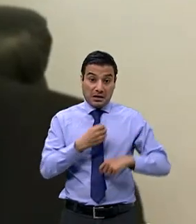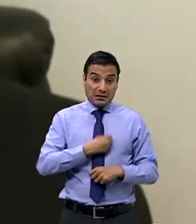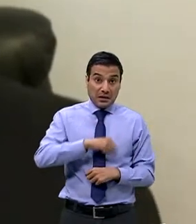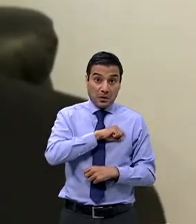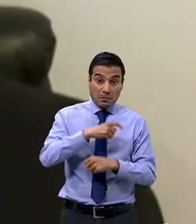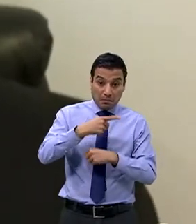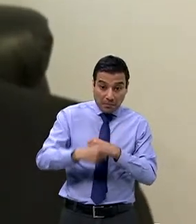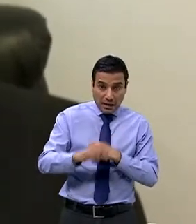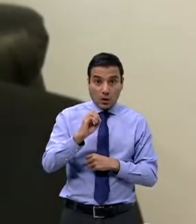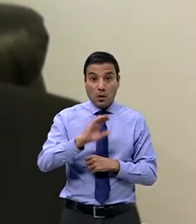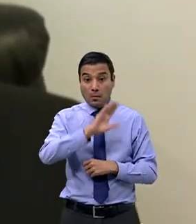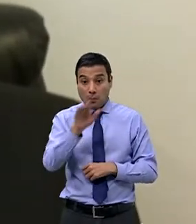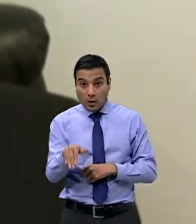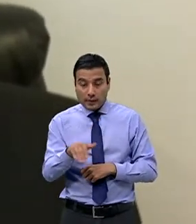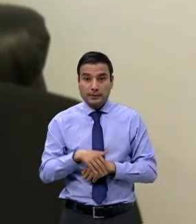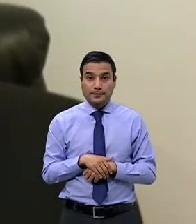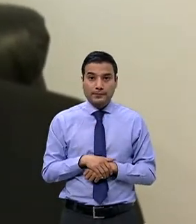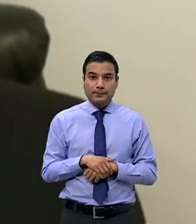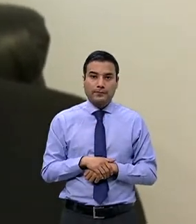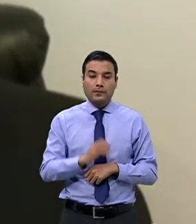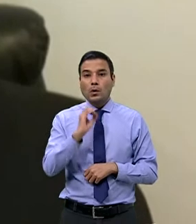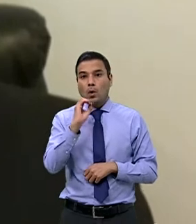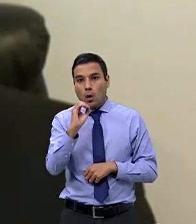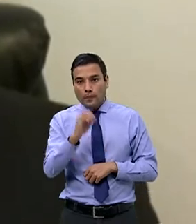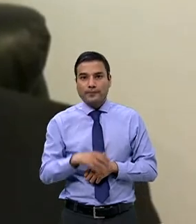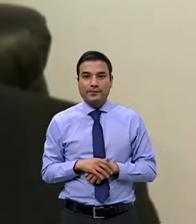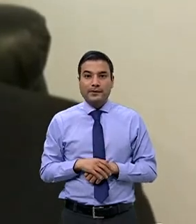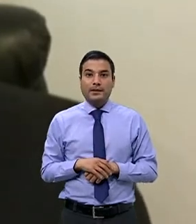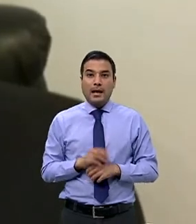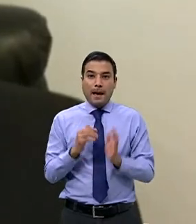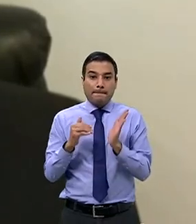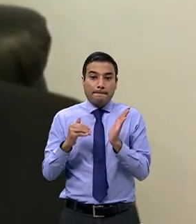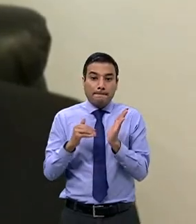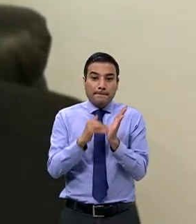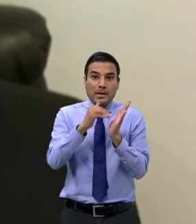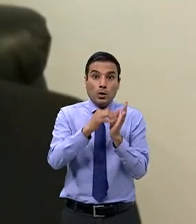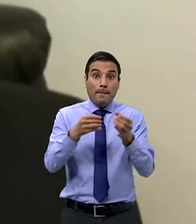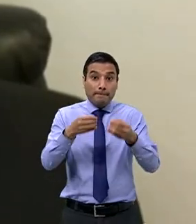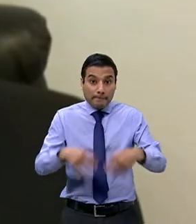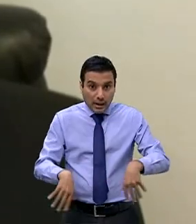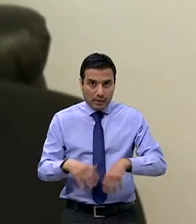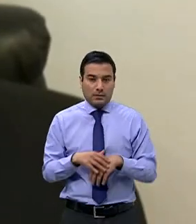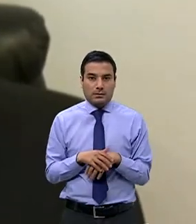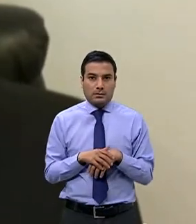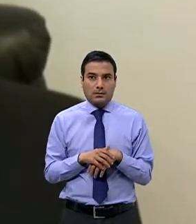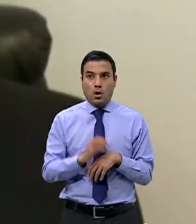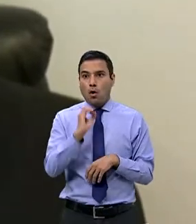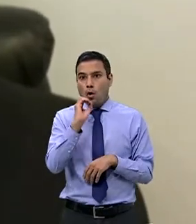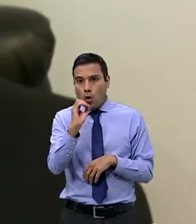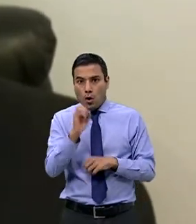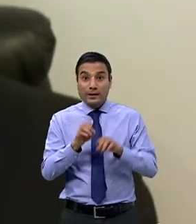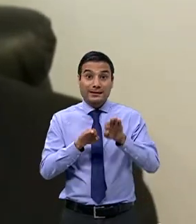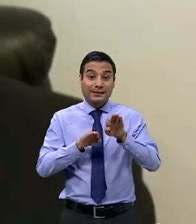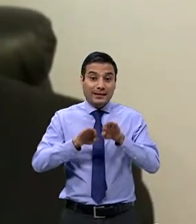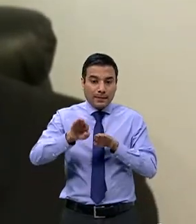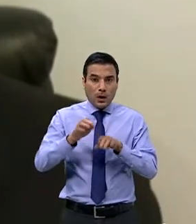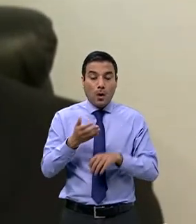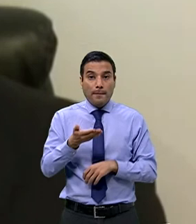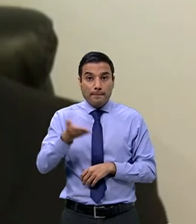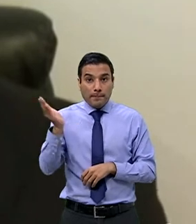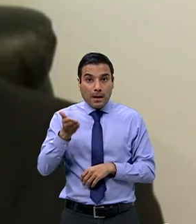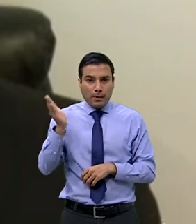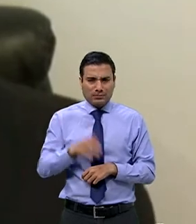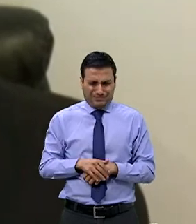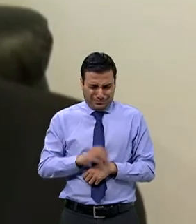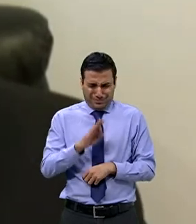pierdan inversiones milmillonarias pérdidas de empleo se les podrían preguntar preguntas